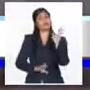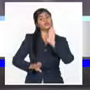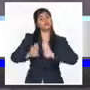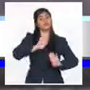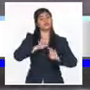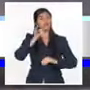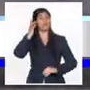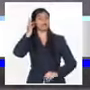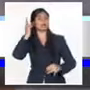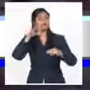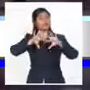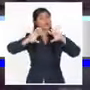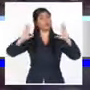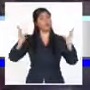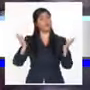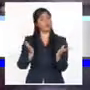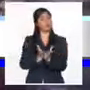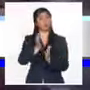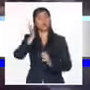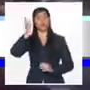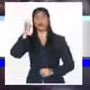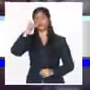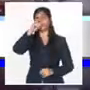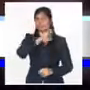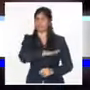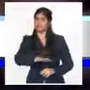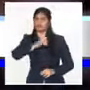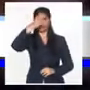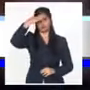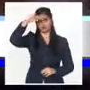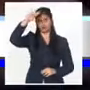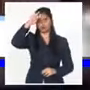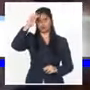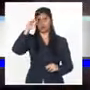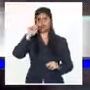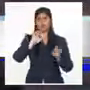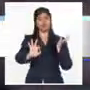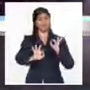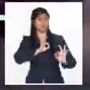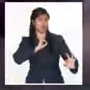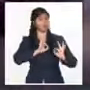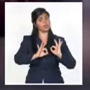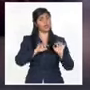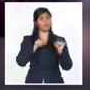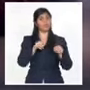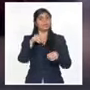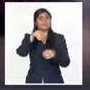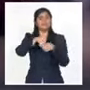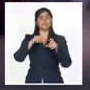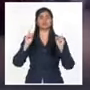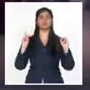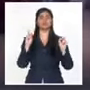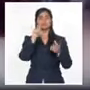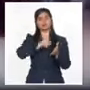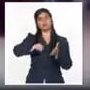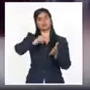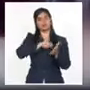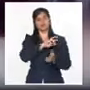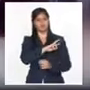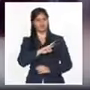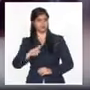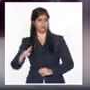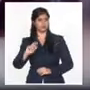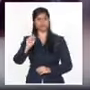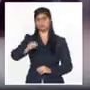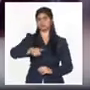planeta en Cuba la protección a las mujeres y las niñas ha sido parte de la política de la Revolución el presidente cubano ha señalado en